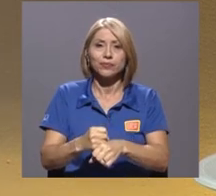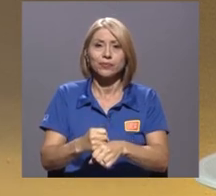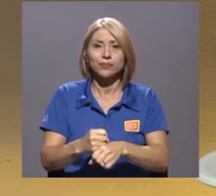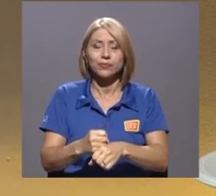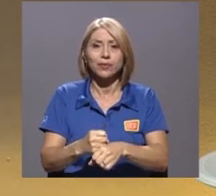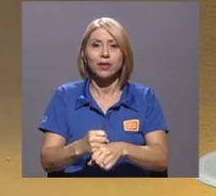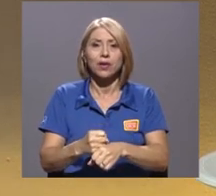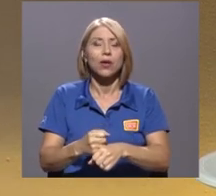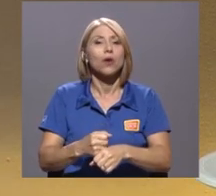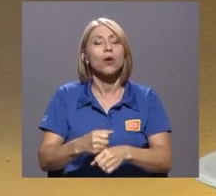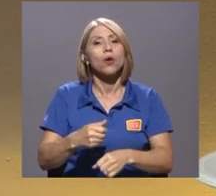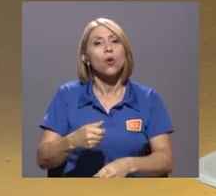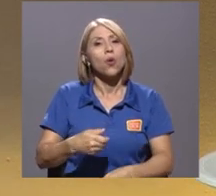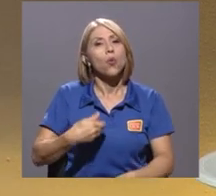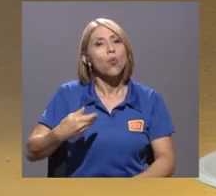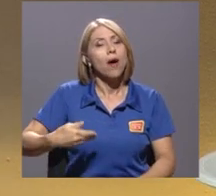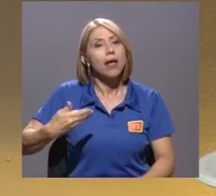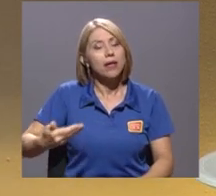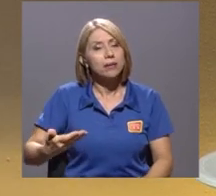cuándo